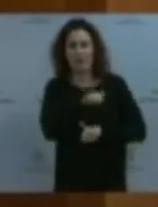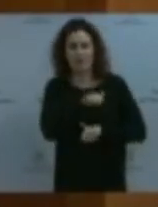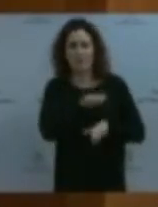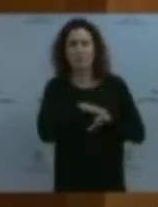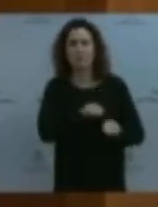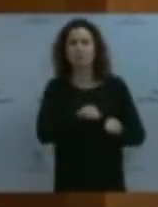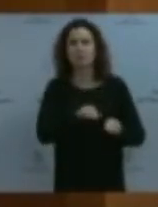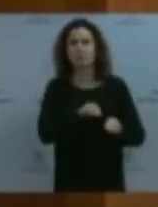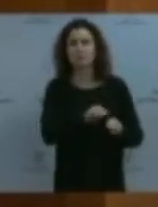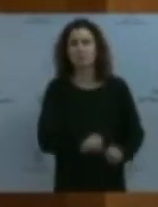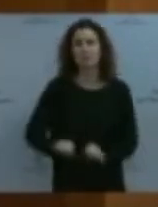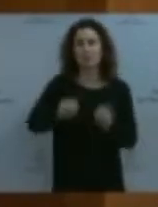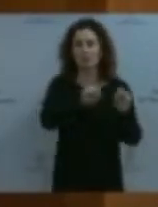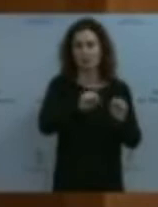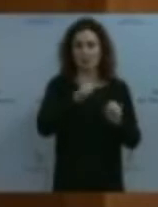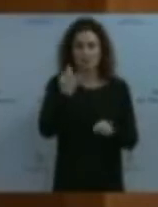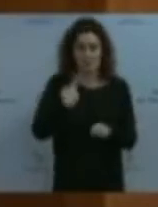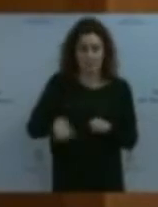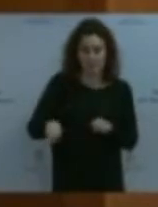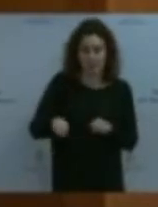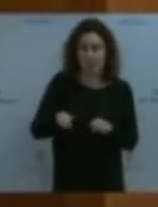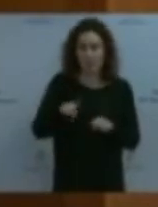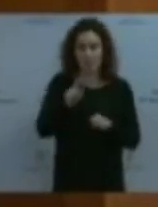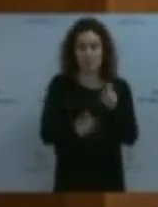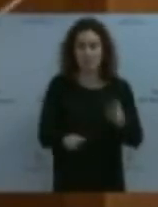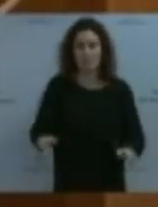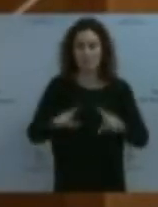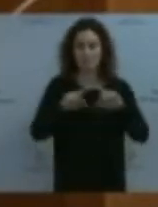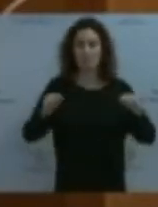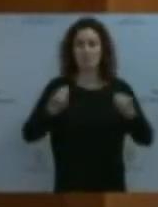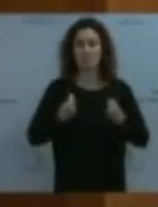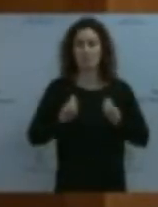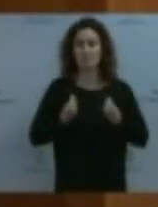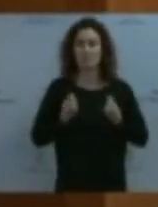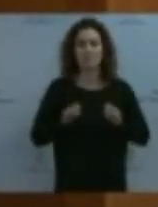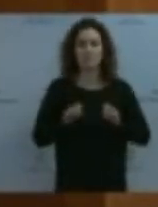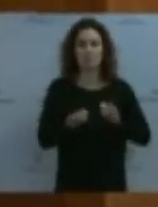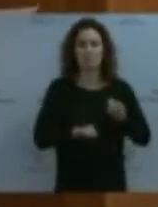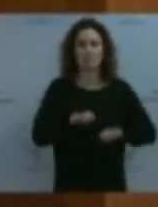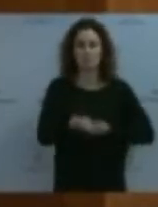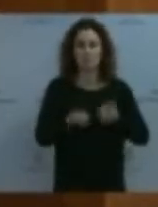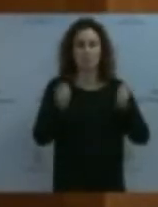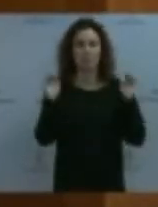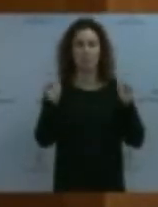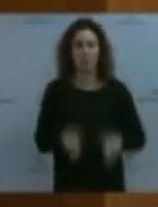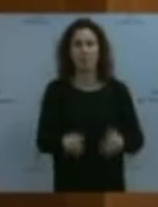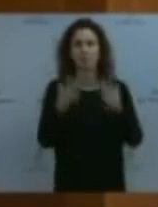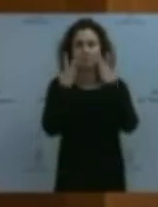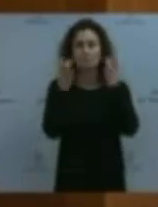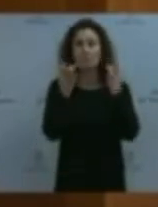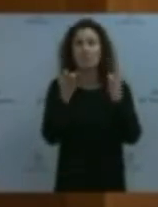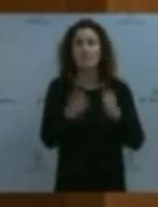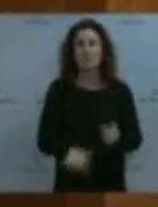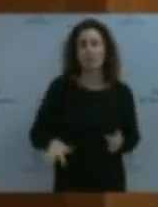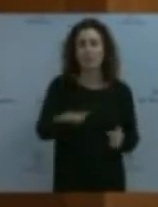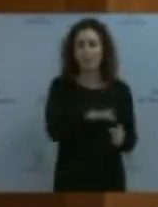y asturianos que fue desangrándose progresivamente. Tener un espacio público asina, en